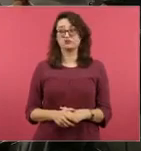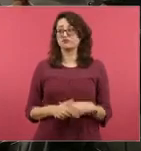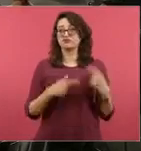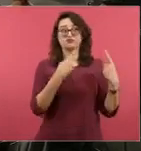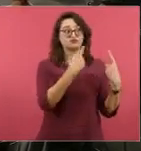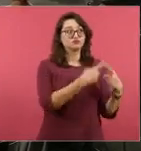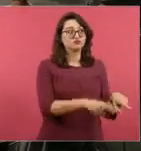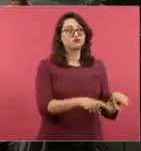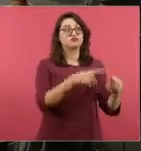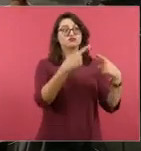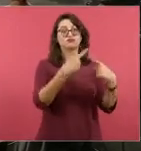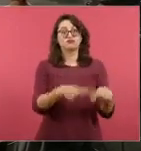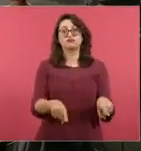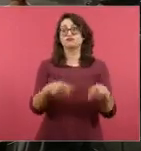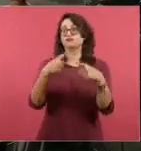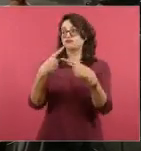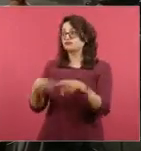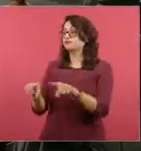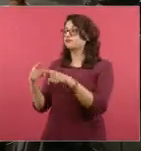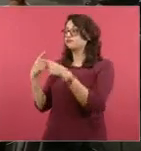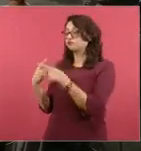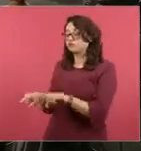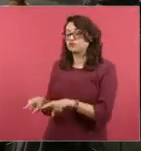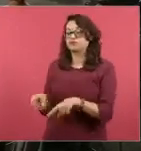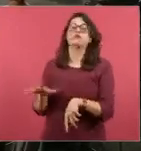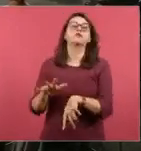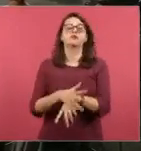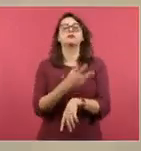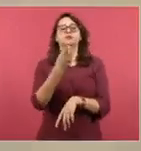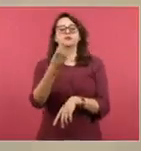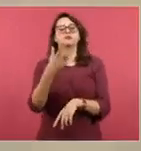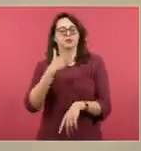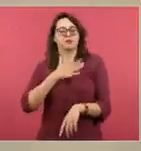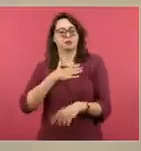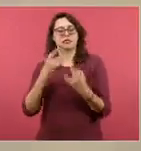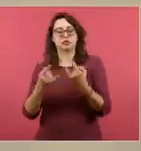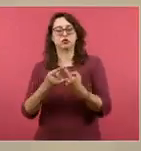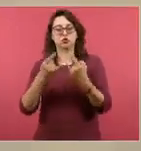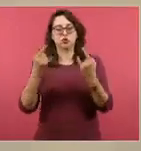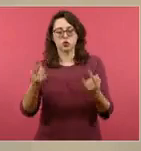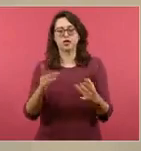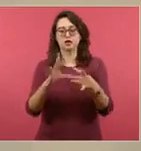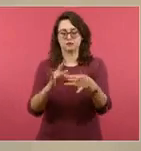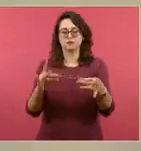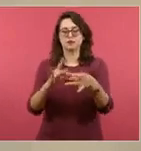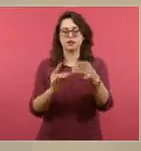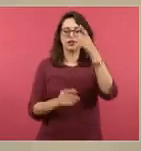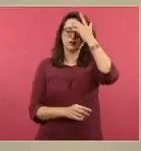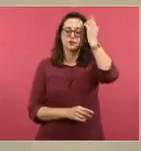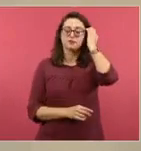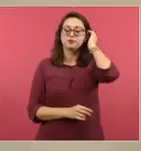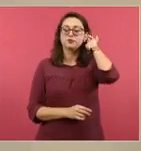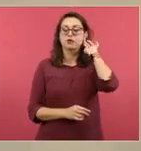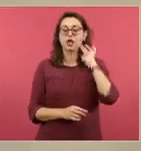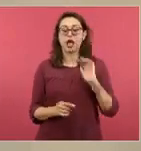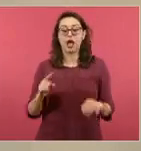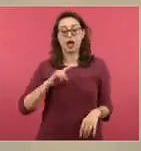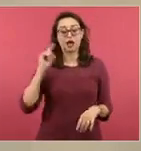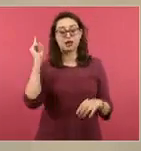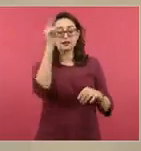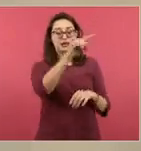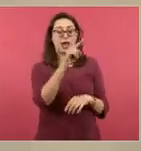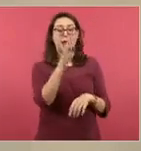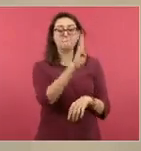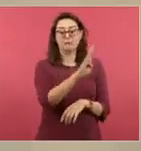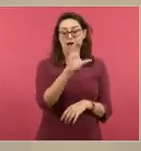que se observe la complejidad. Un día voy a observar en Baja California